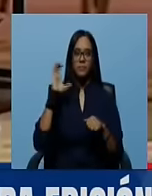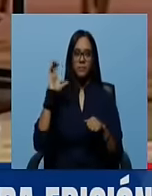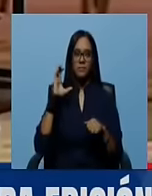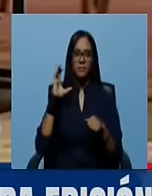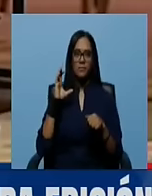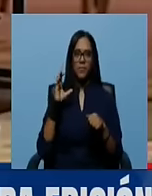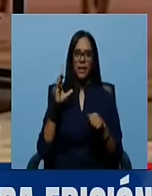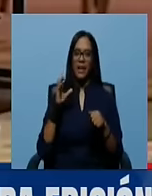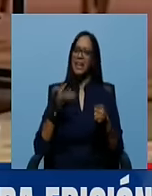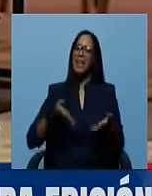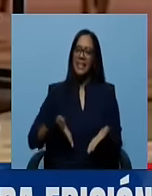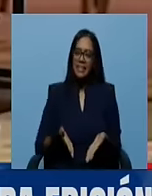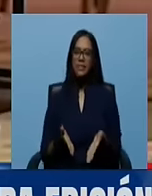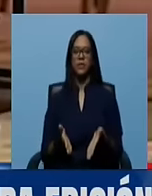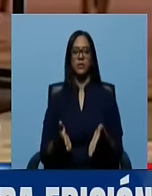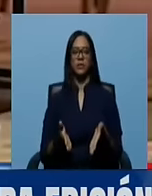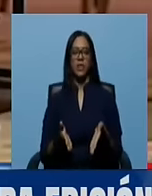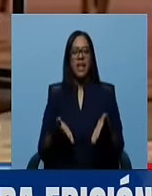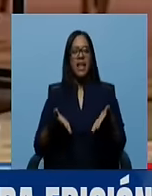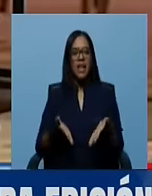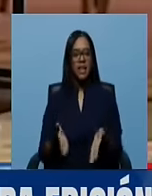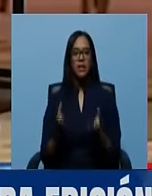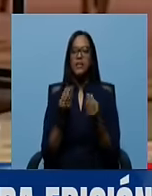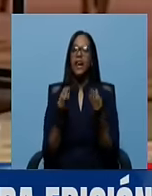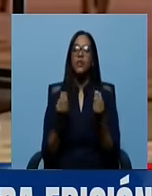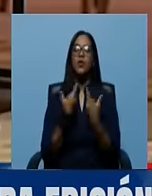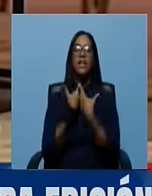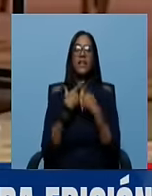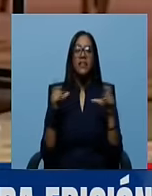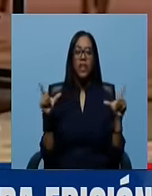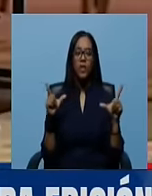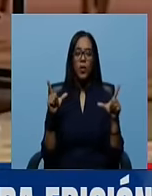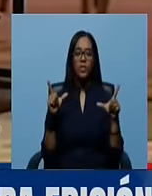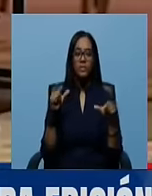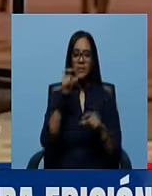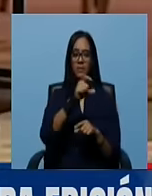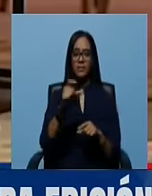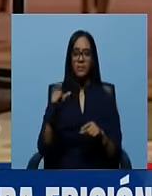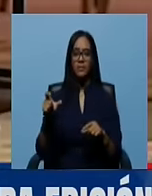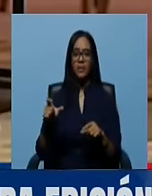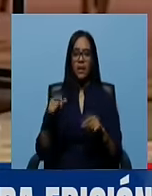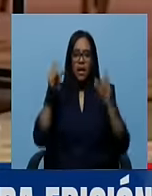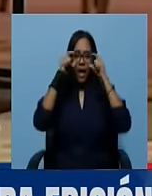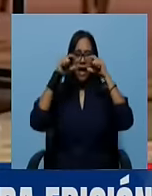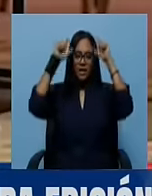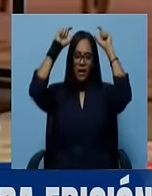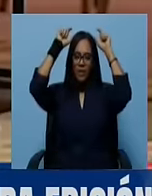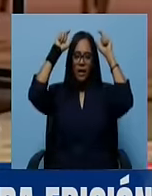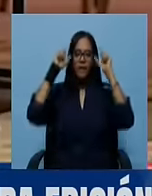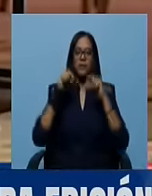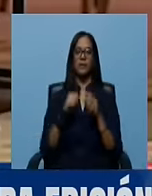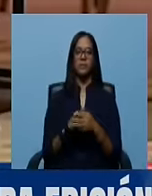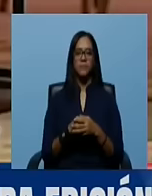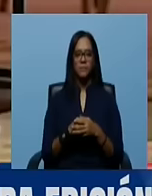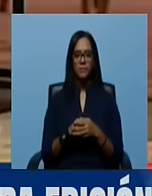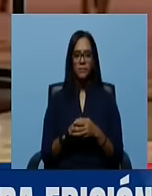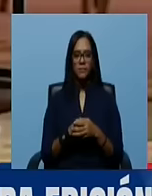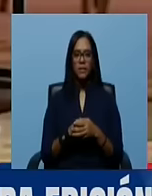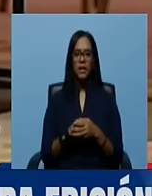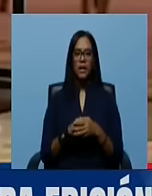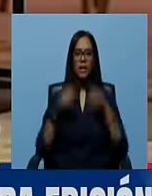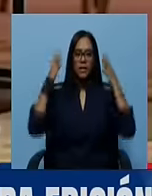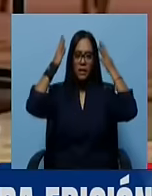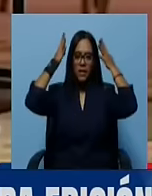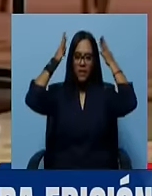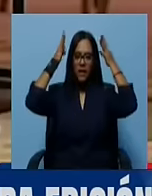es la cuna de tantos libertadores, la cuna de Andrés Bello, la cuna de Simón Rodríguez, la cuna de